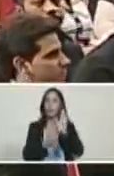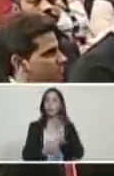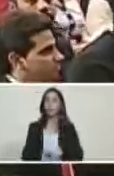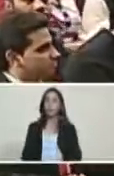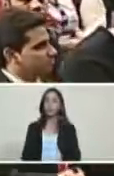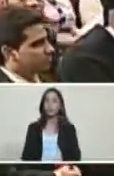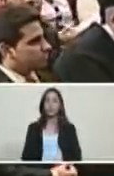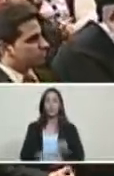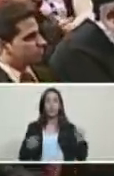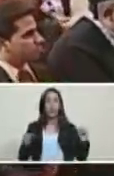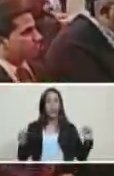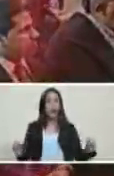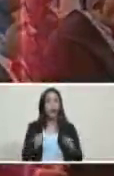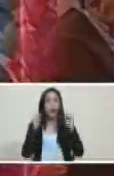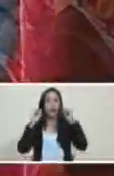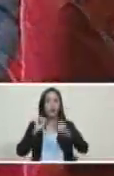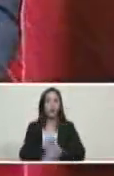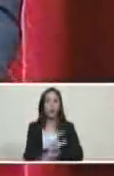¡Arriba el alba!